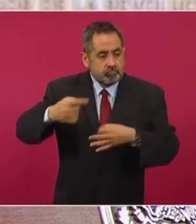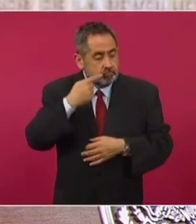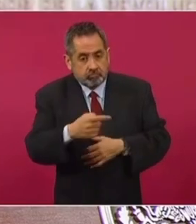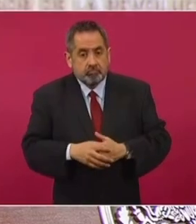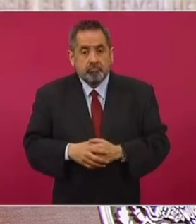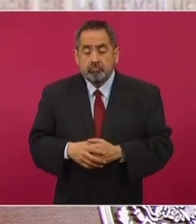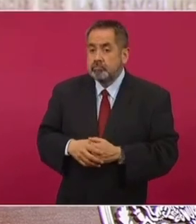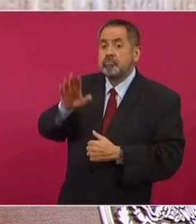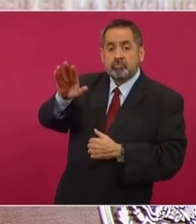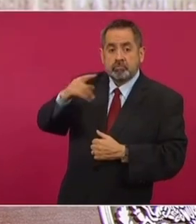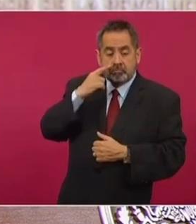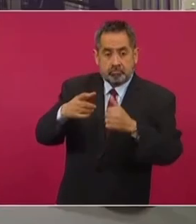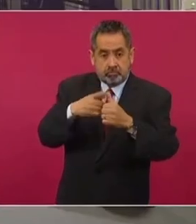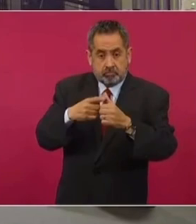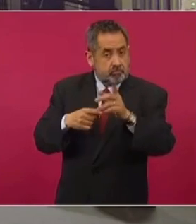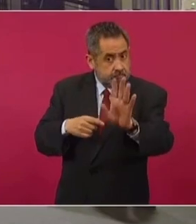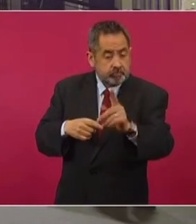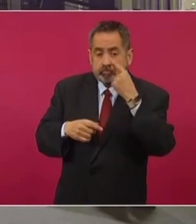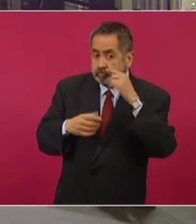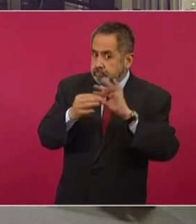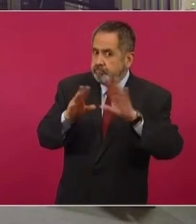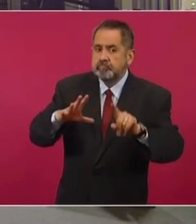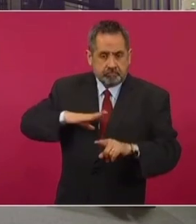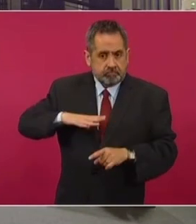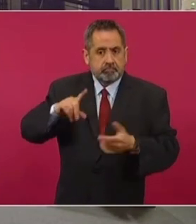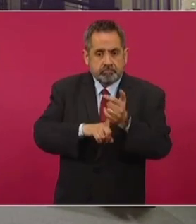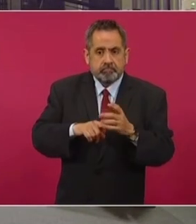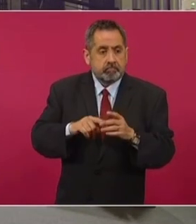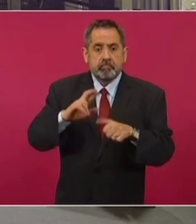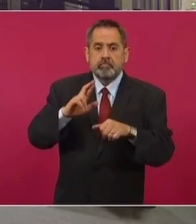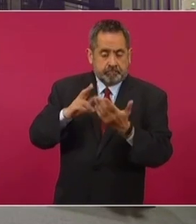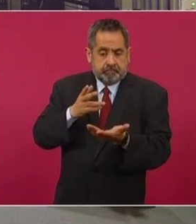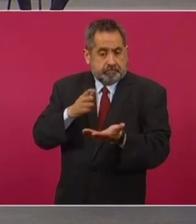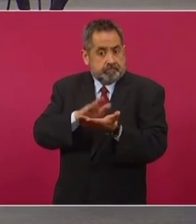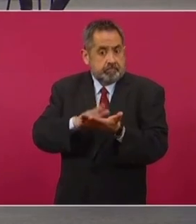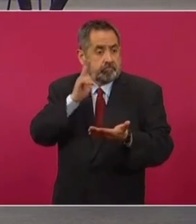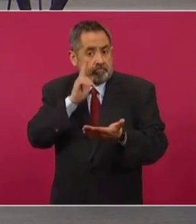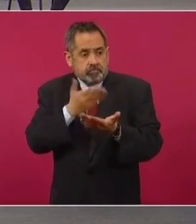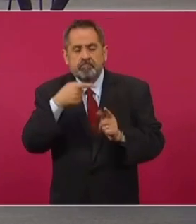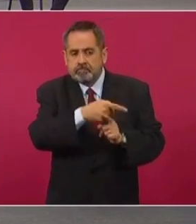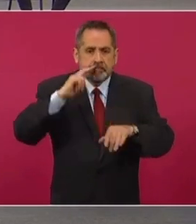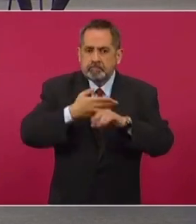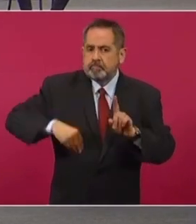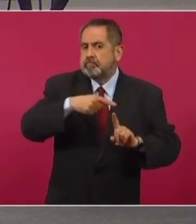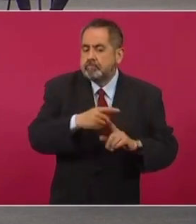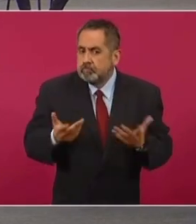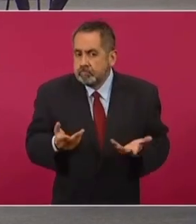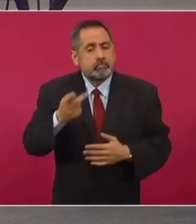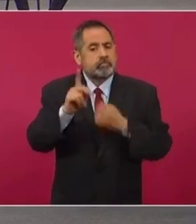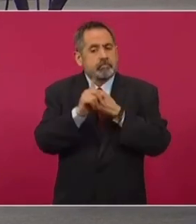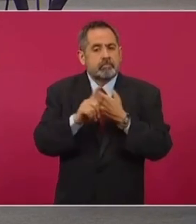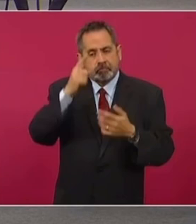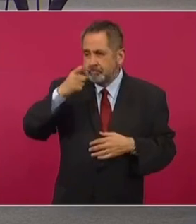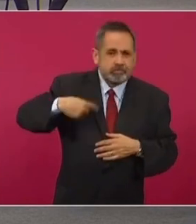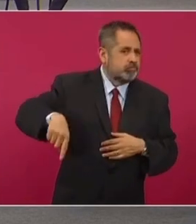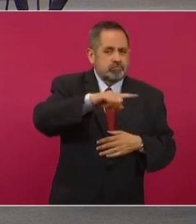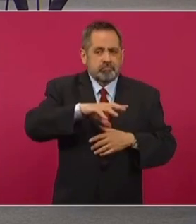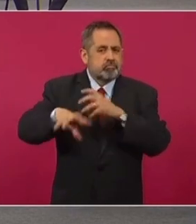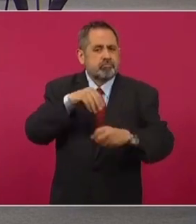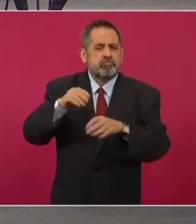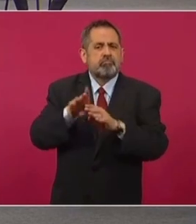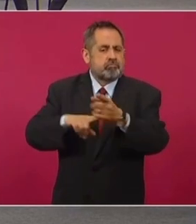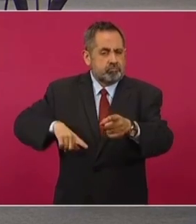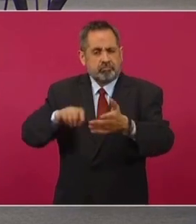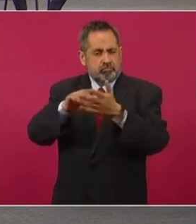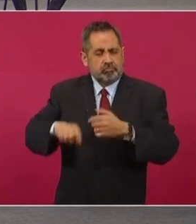el que existiera. Se entiende que hay un elemento de presunta responsabilidad. Sin embargo, el problema aquí es que es generalizado dentro de lo que fue su gobierno.